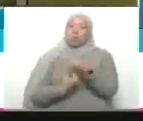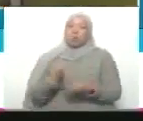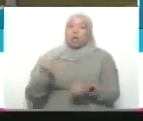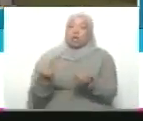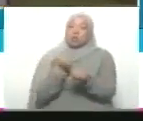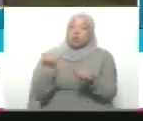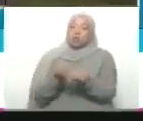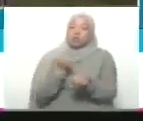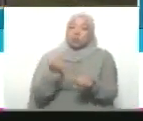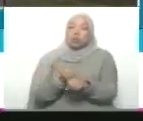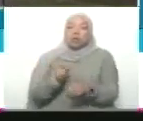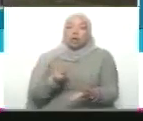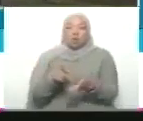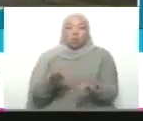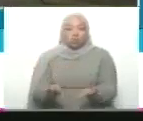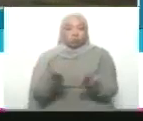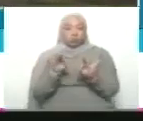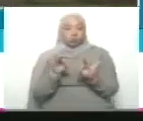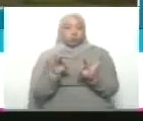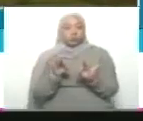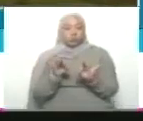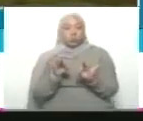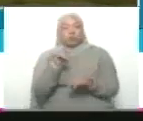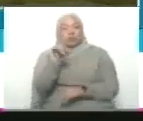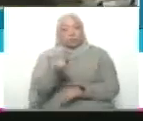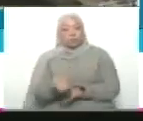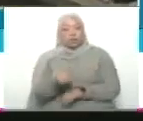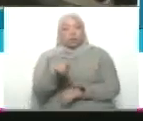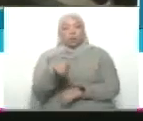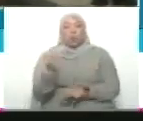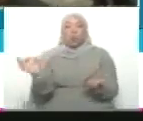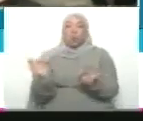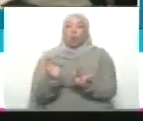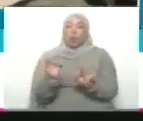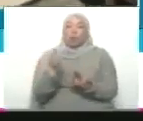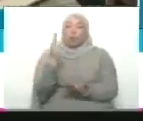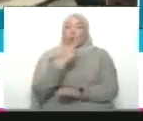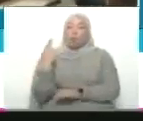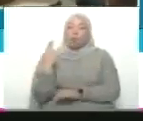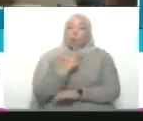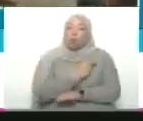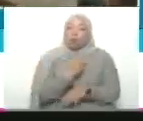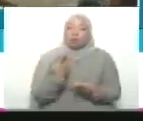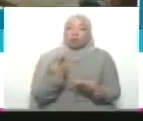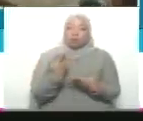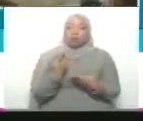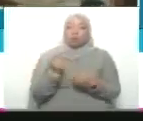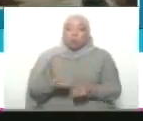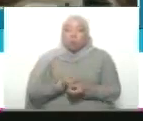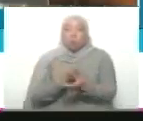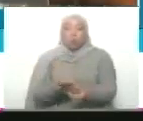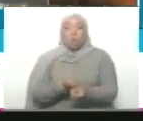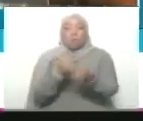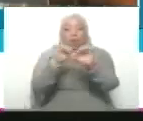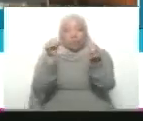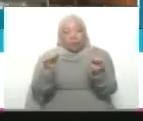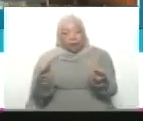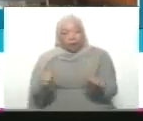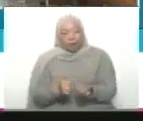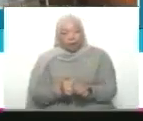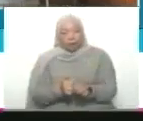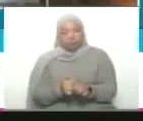obras acá, porque tiene esta particularidad, esta Bienal también, que no nos hemos conformado con que nos envíen obras de arte,